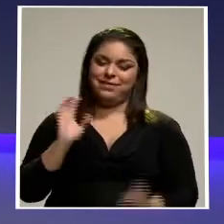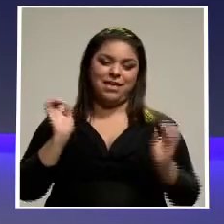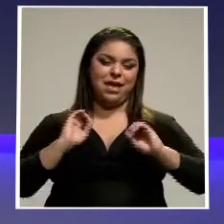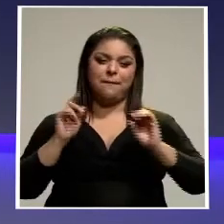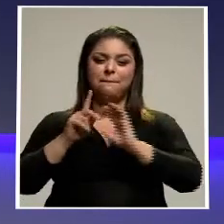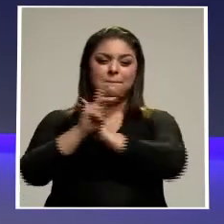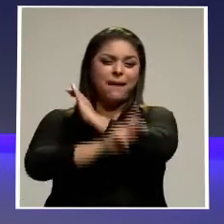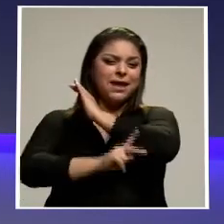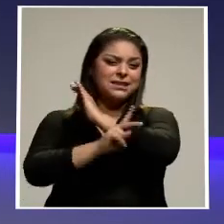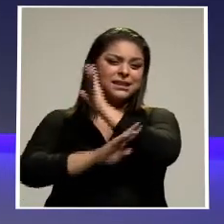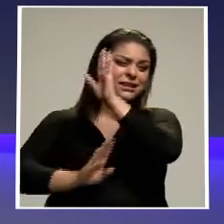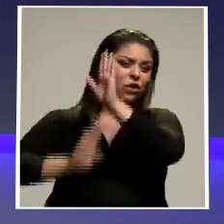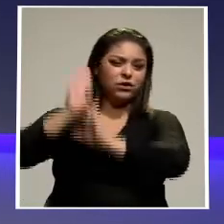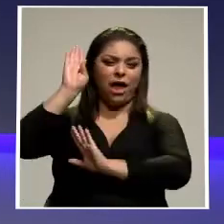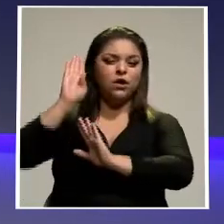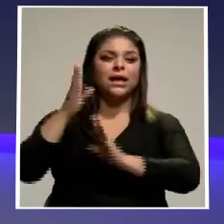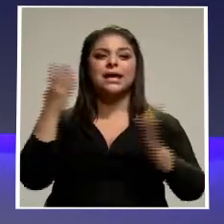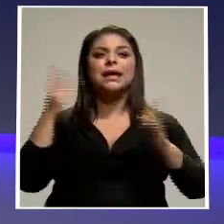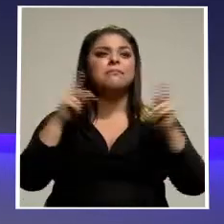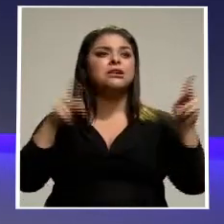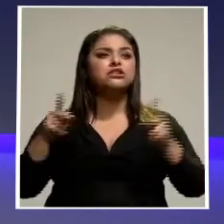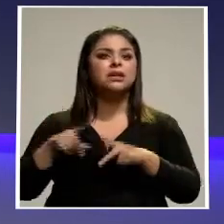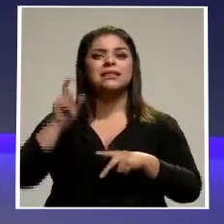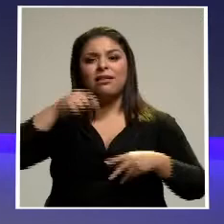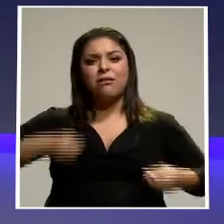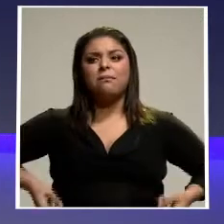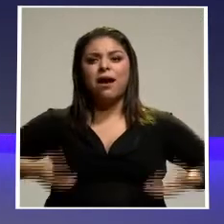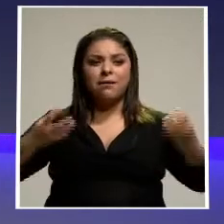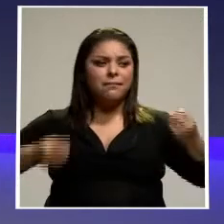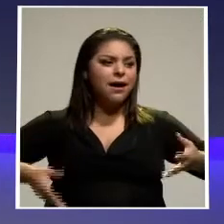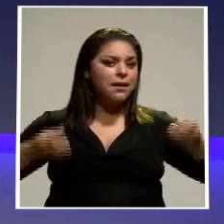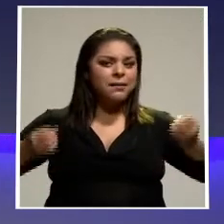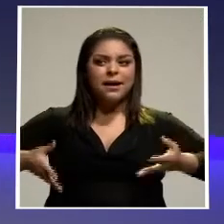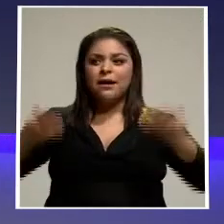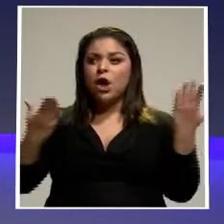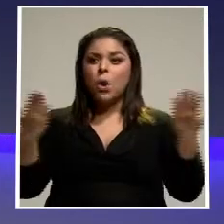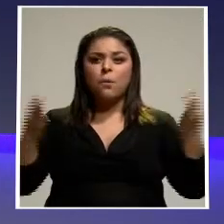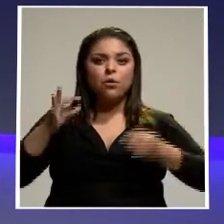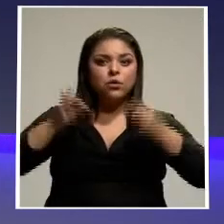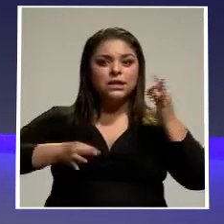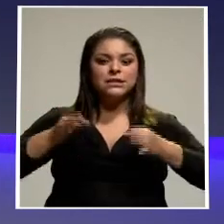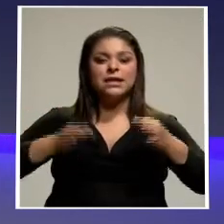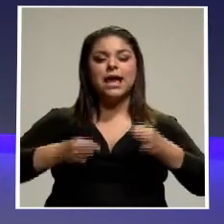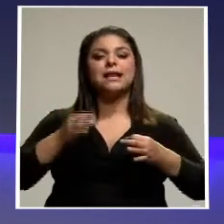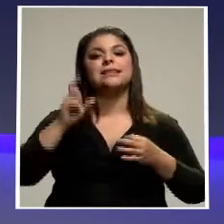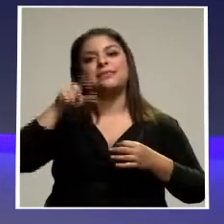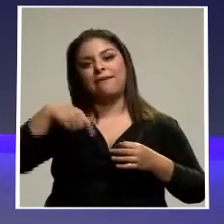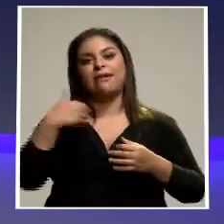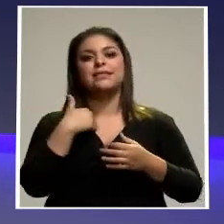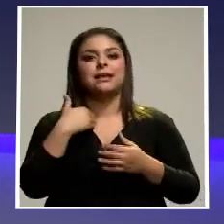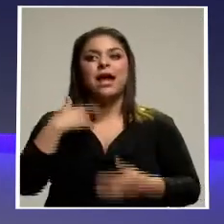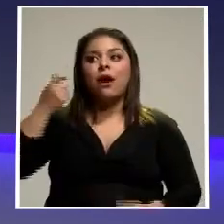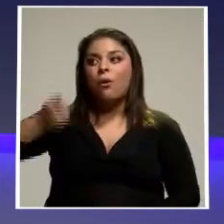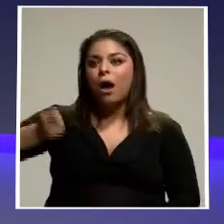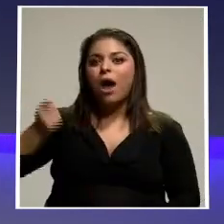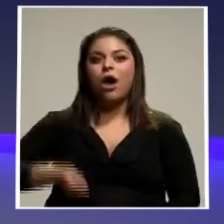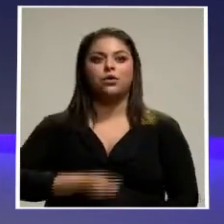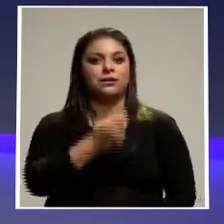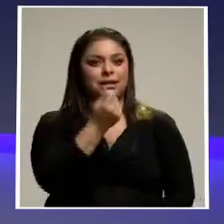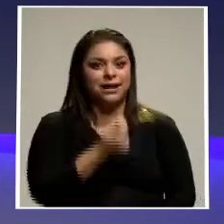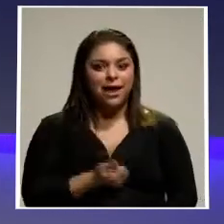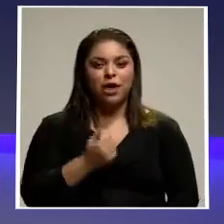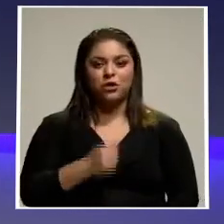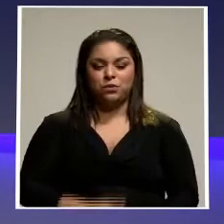donde el ciudadano tiene que agotar todos los mecanismos internos del sistema judicial, para lo cual tiene que tener acceso a abogado, dinero y demás.